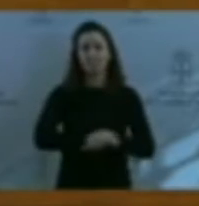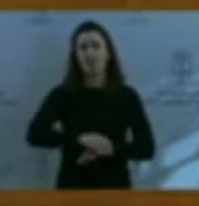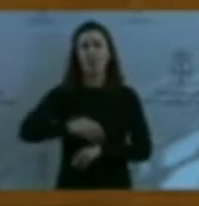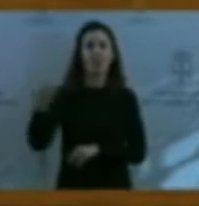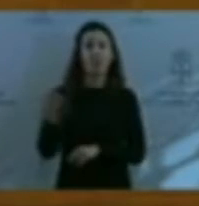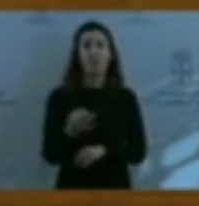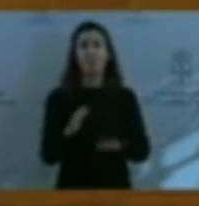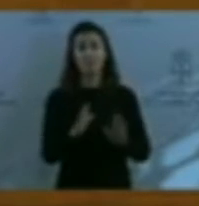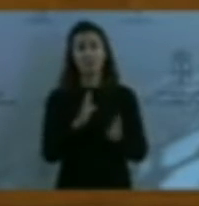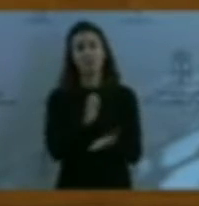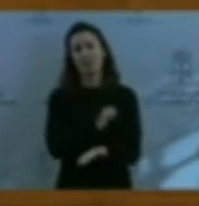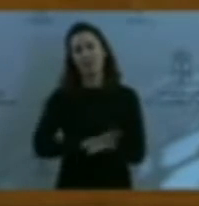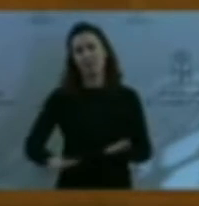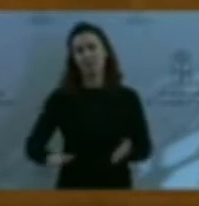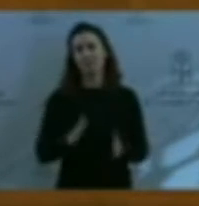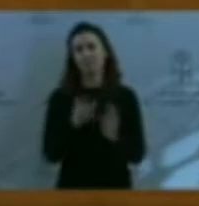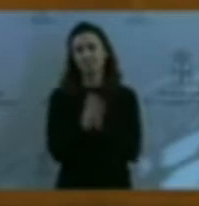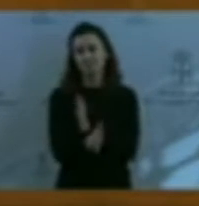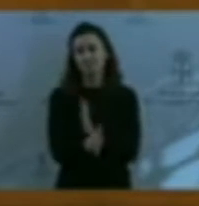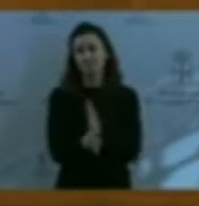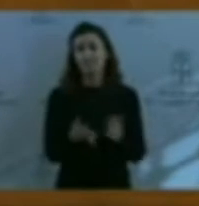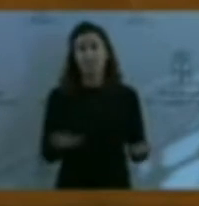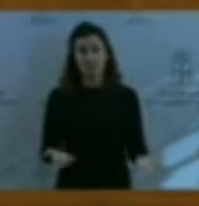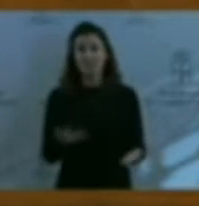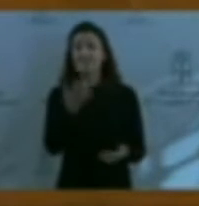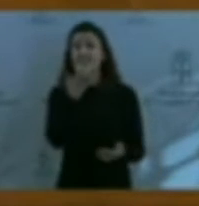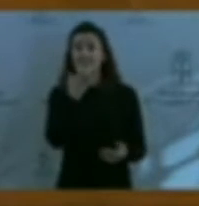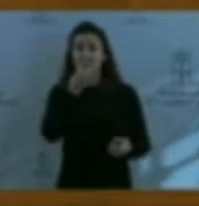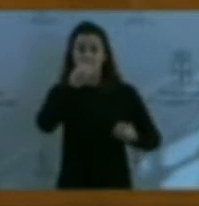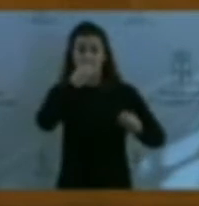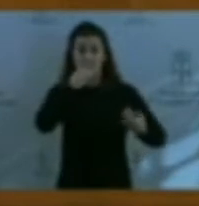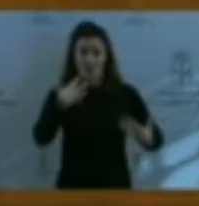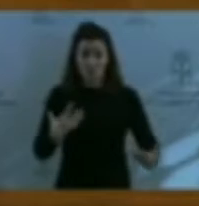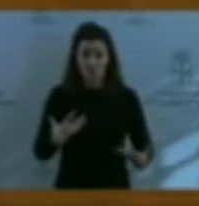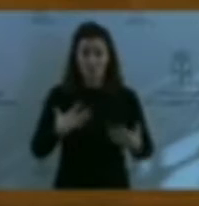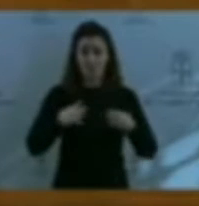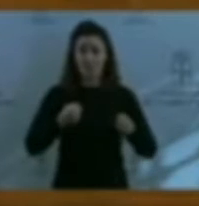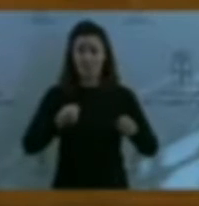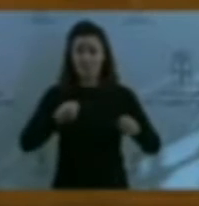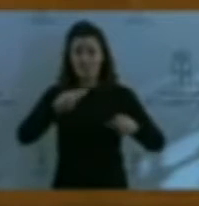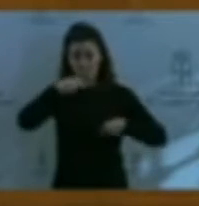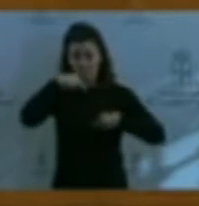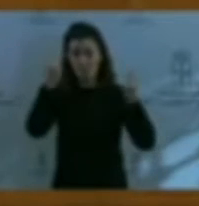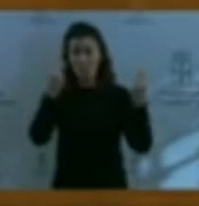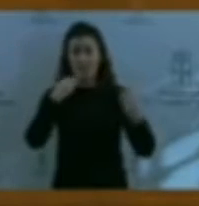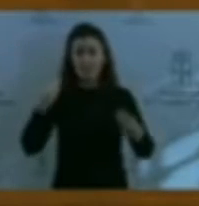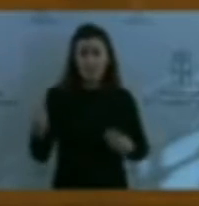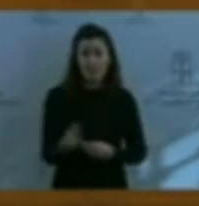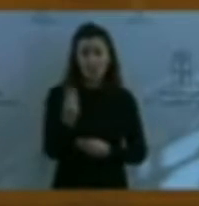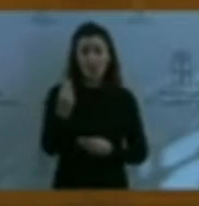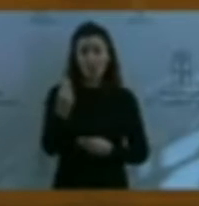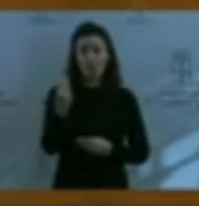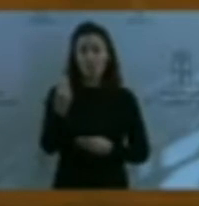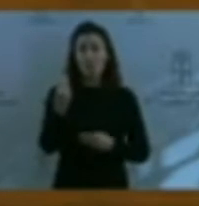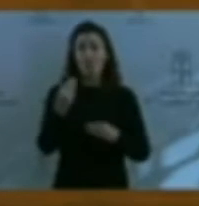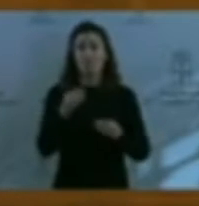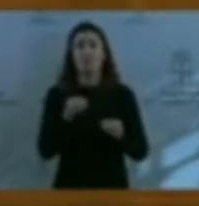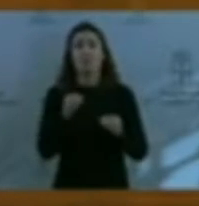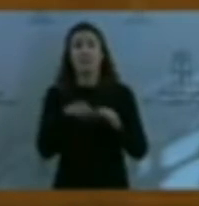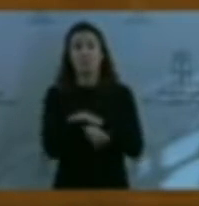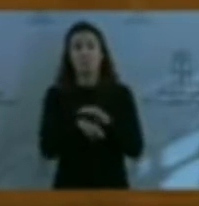Ergo, si mejoramos la sanidad pública en medios, en gestión y en prioridades, nadie tendrá que usar ninguna sanidad